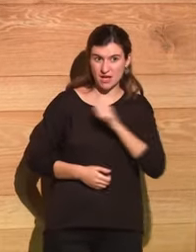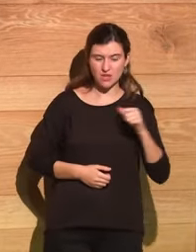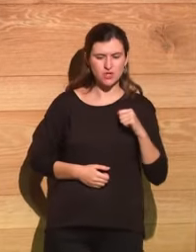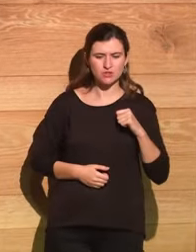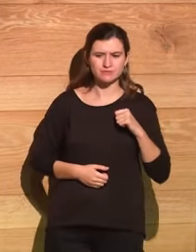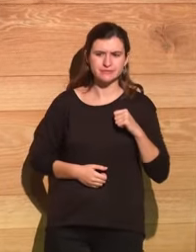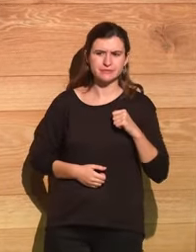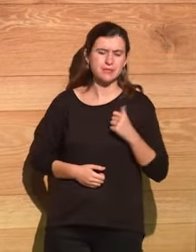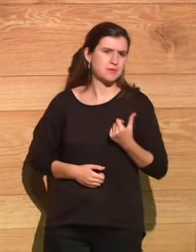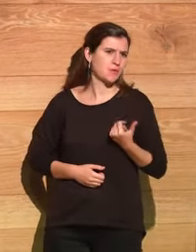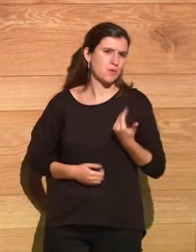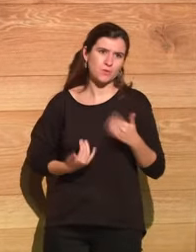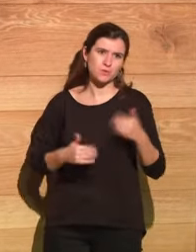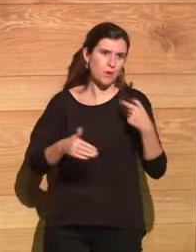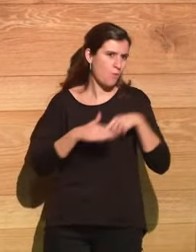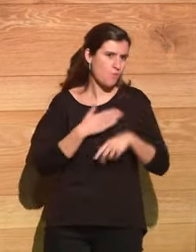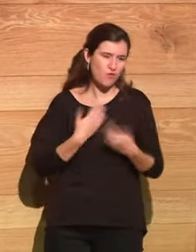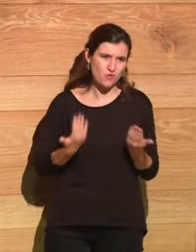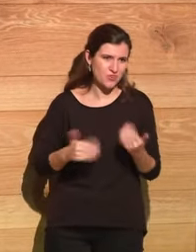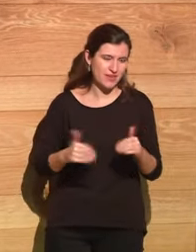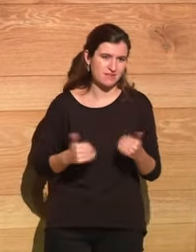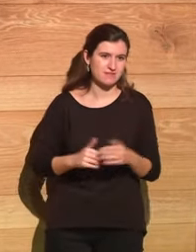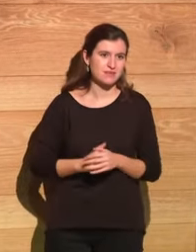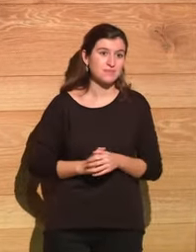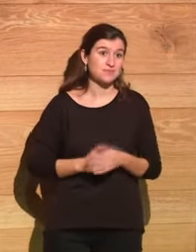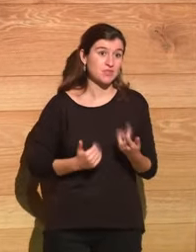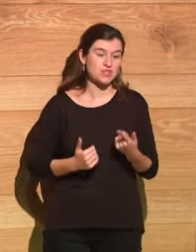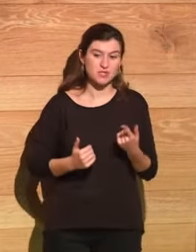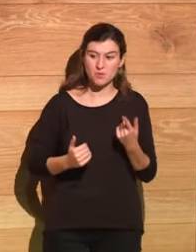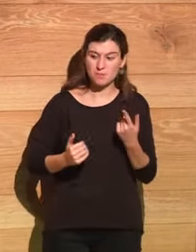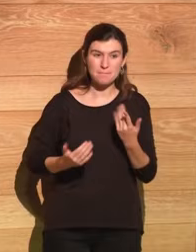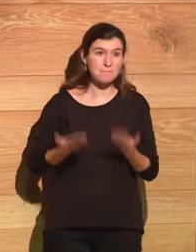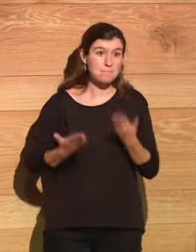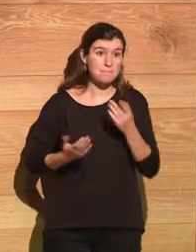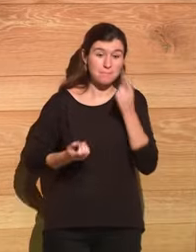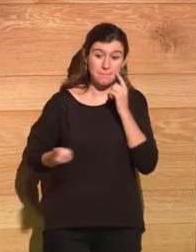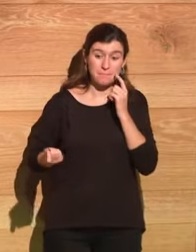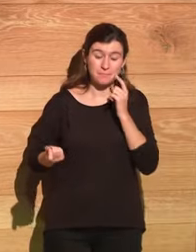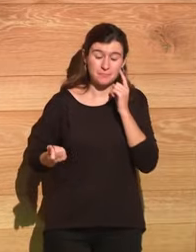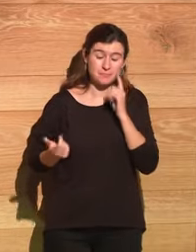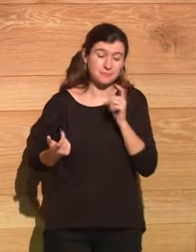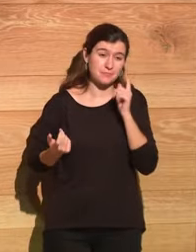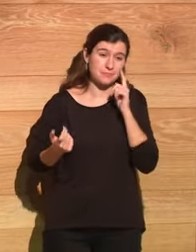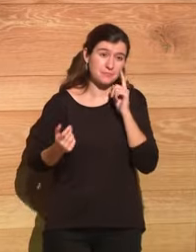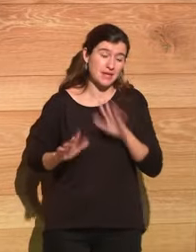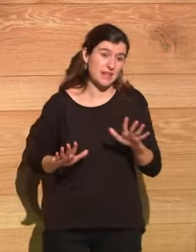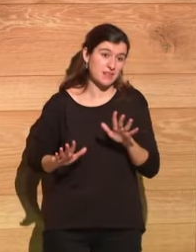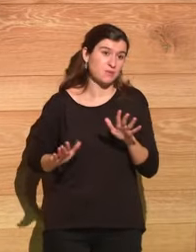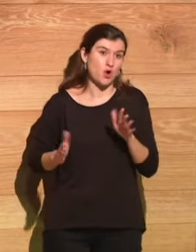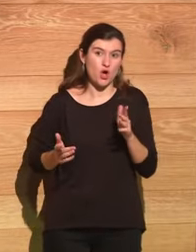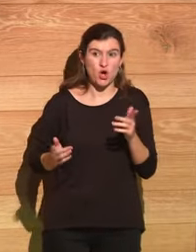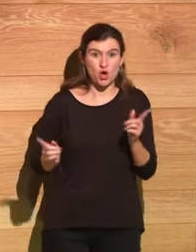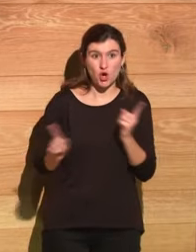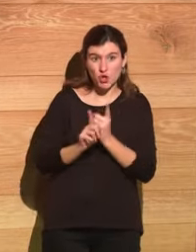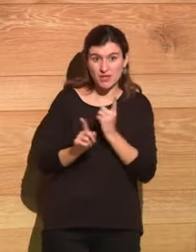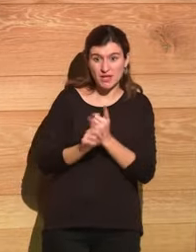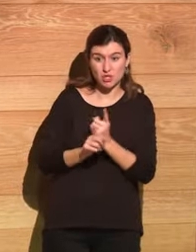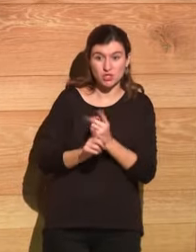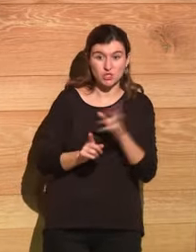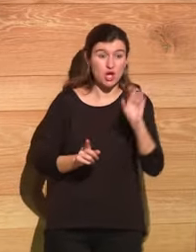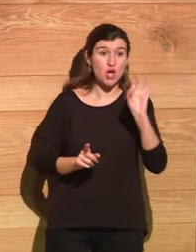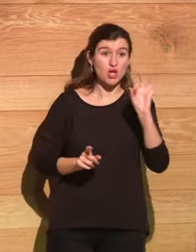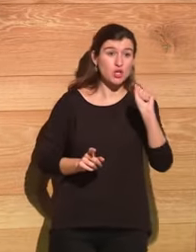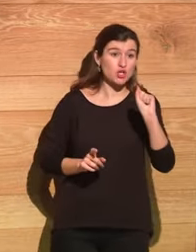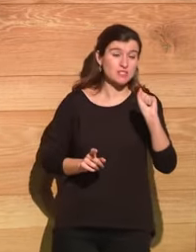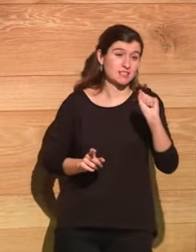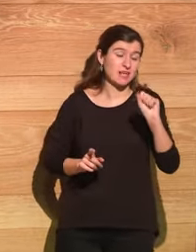¿no? O sea, son movimientos aparentemente contradictorios, pero que pueden conjugarse. Bueno, Rosa se los conjugaba. Y lo hacía muy bien,